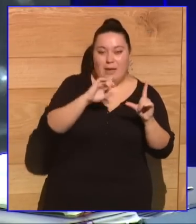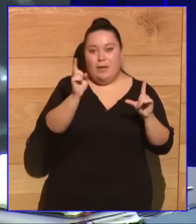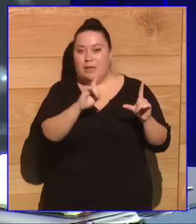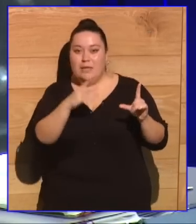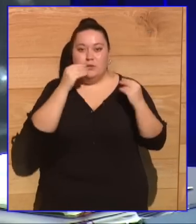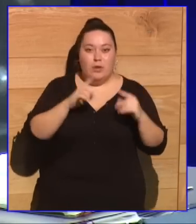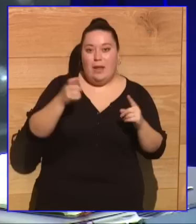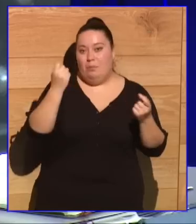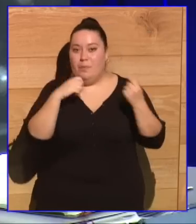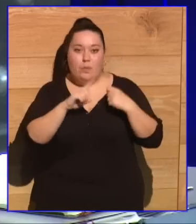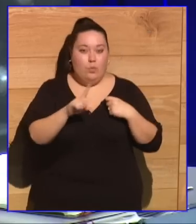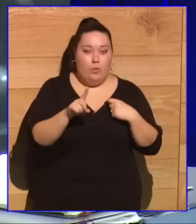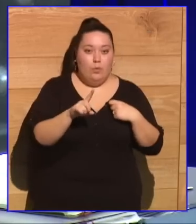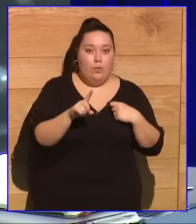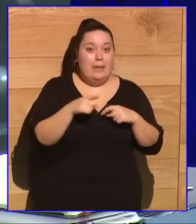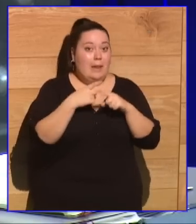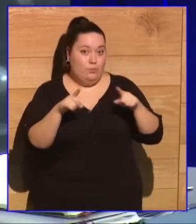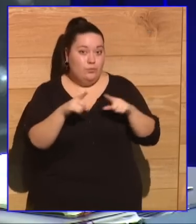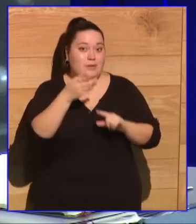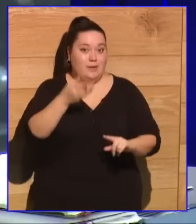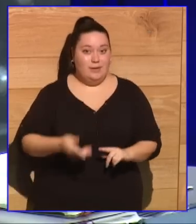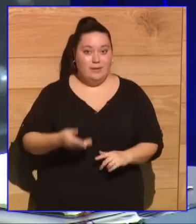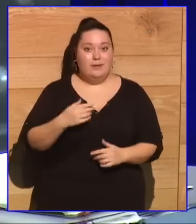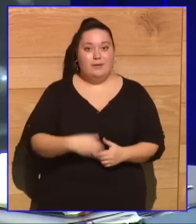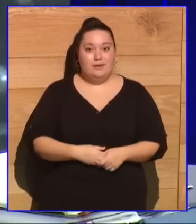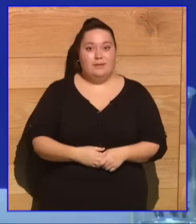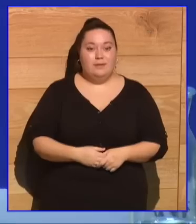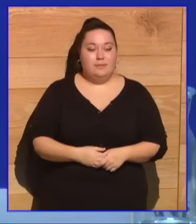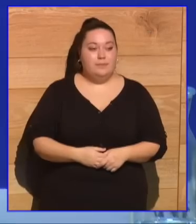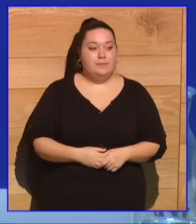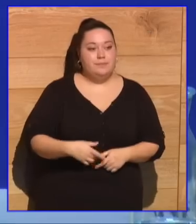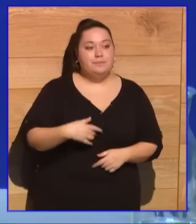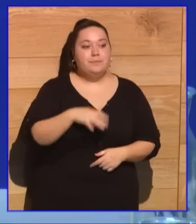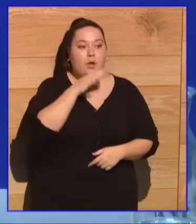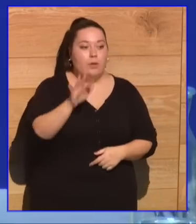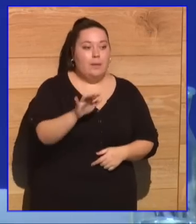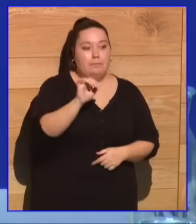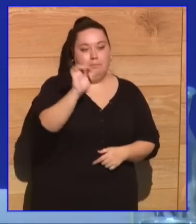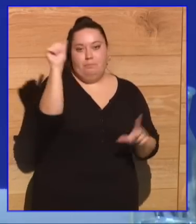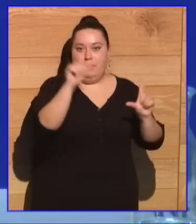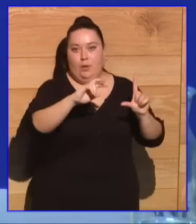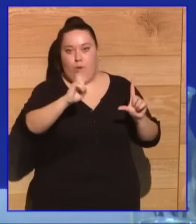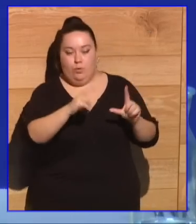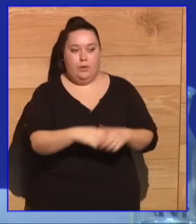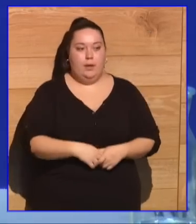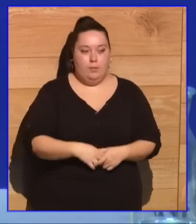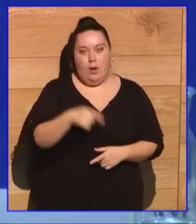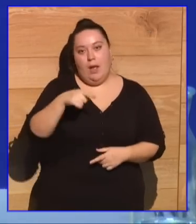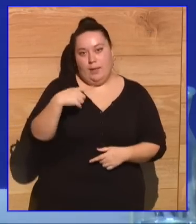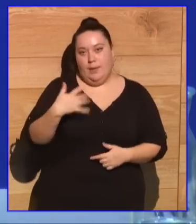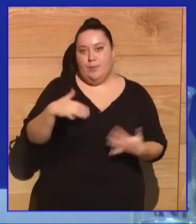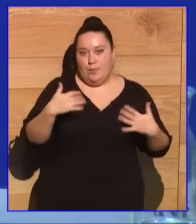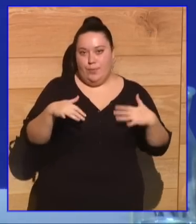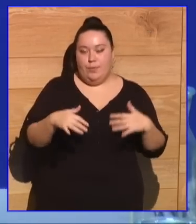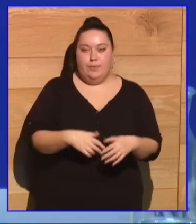ni la interpretación, sino la música, sorprendentemente. Vamos con la siguiente película, porque aquí también tenemos. Esto está